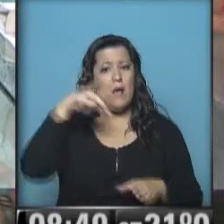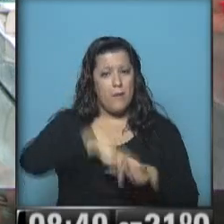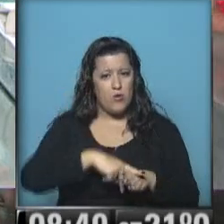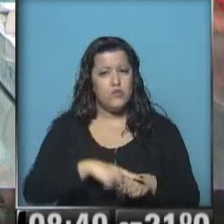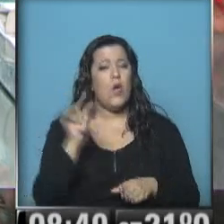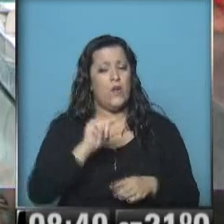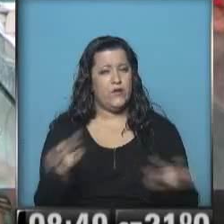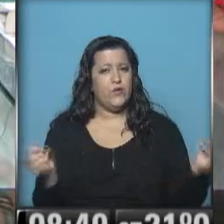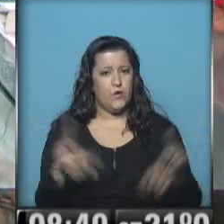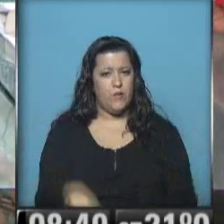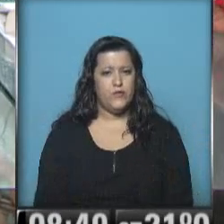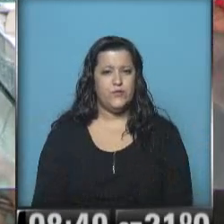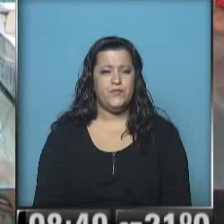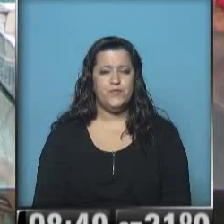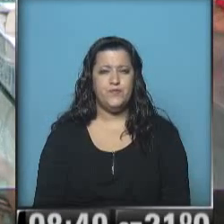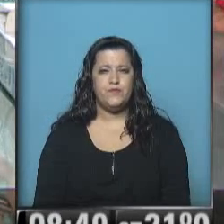visión 7 ya venimos